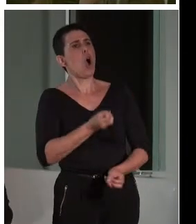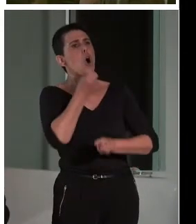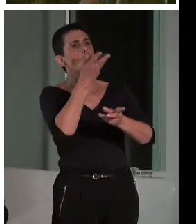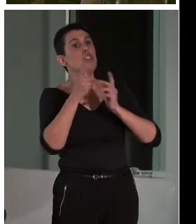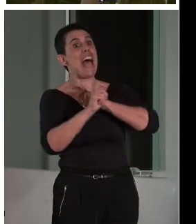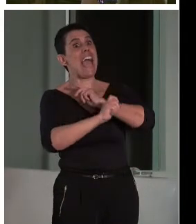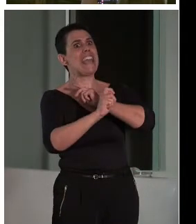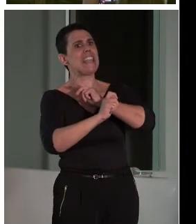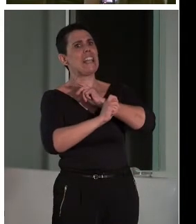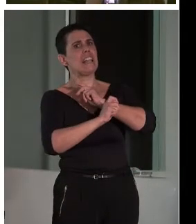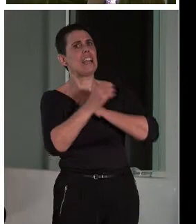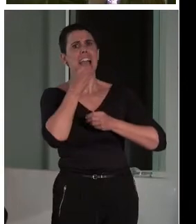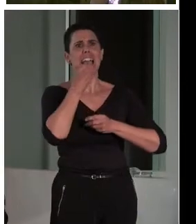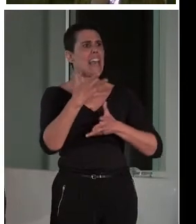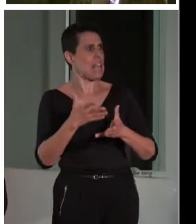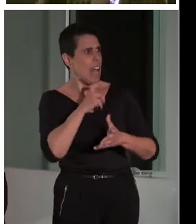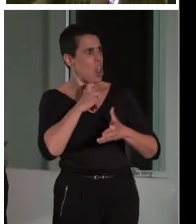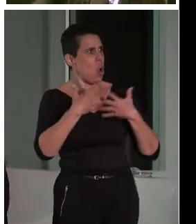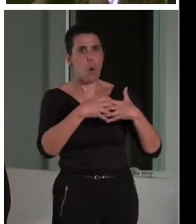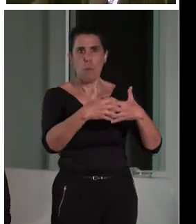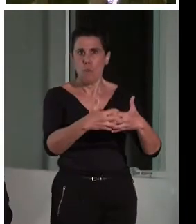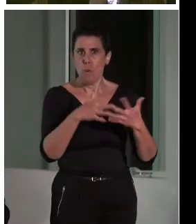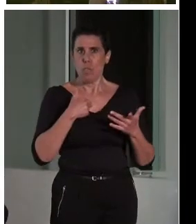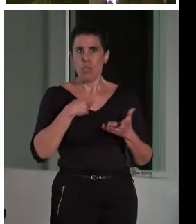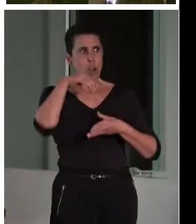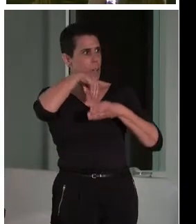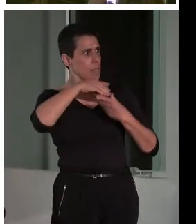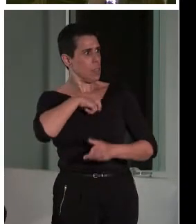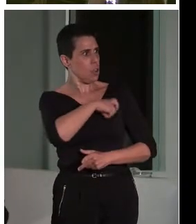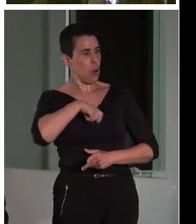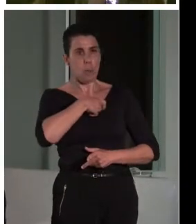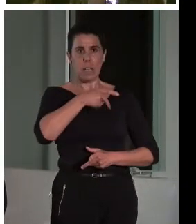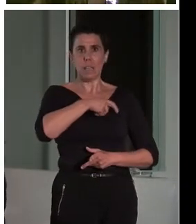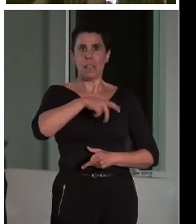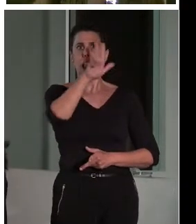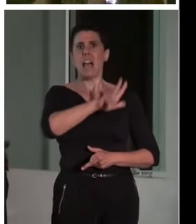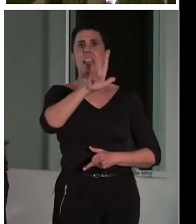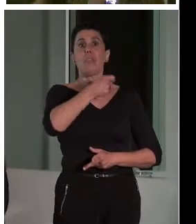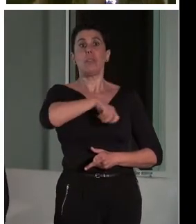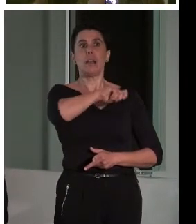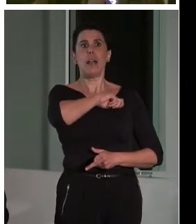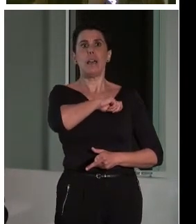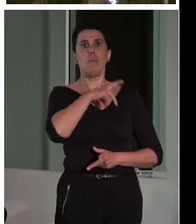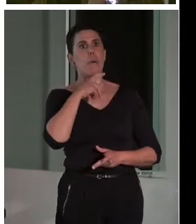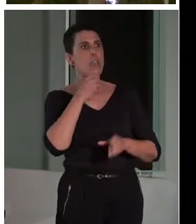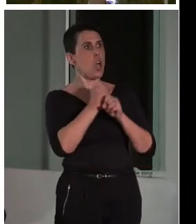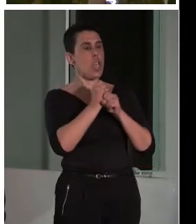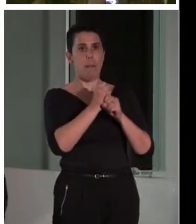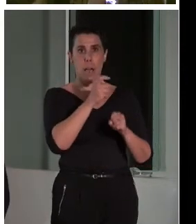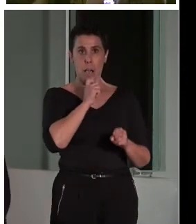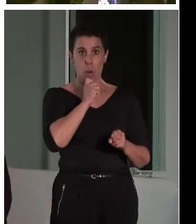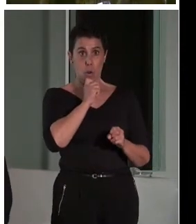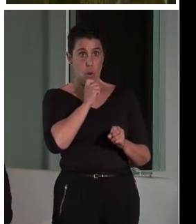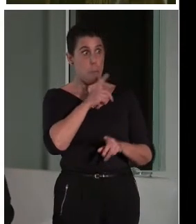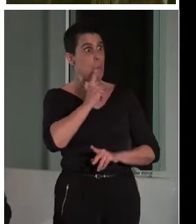como hemos evolucionado en el comité nacional español con las propuestas que nos que nos íbamos haciendo y a su